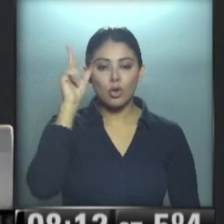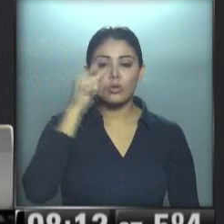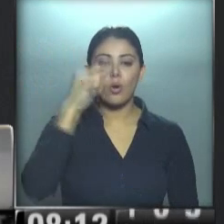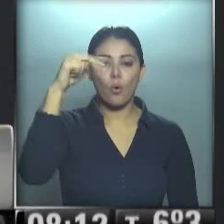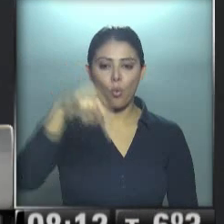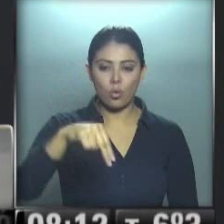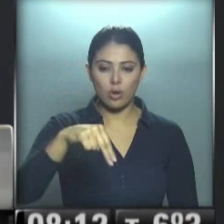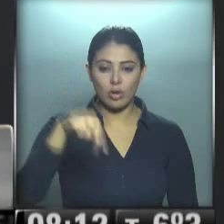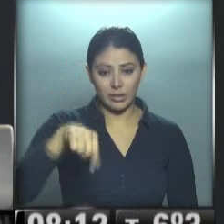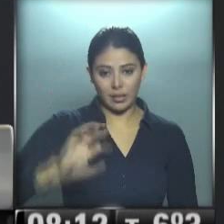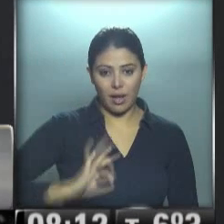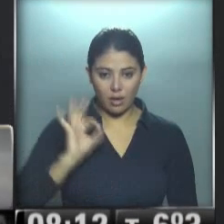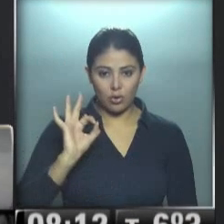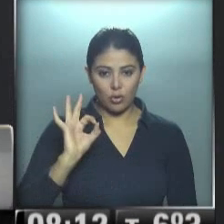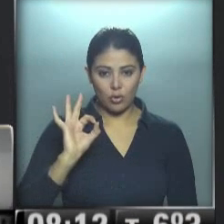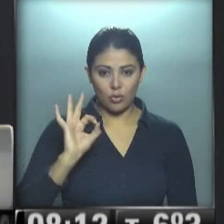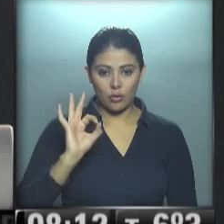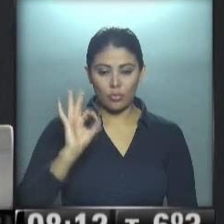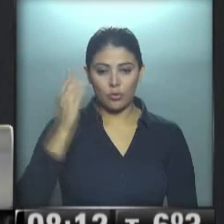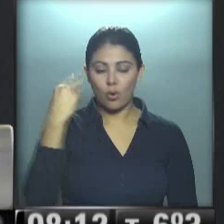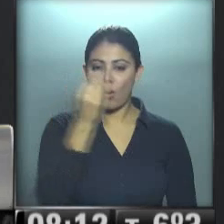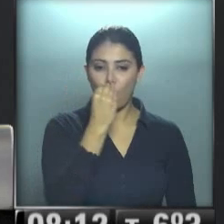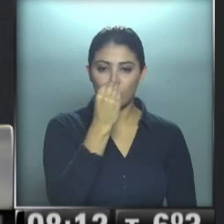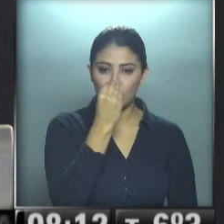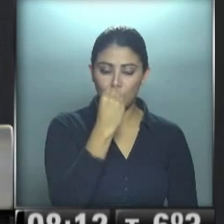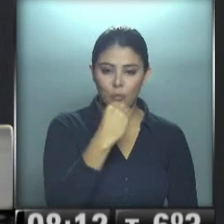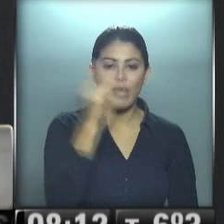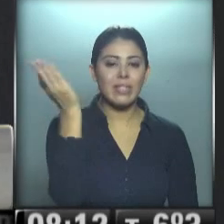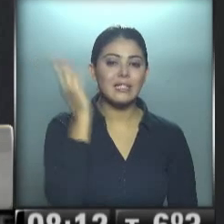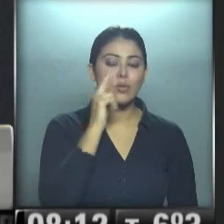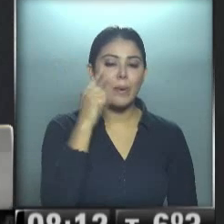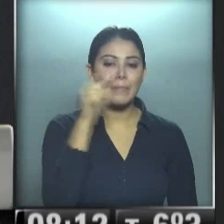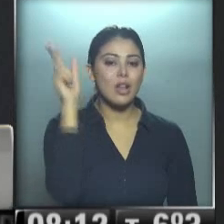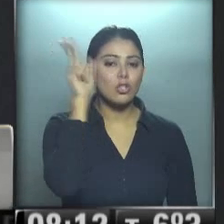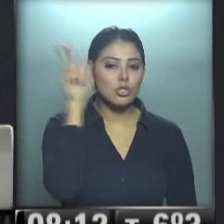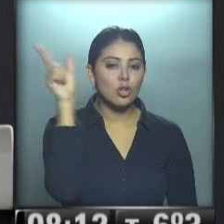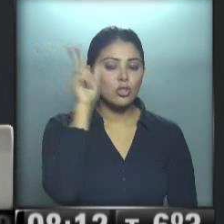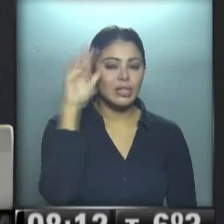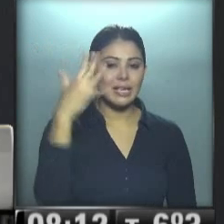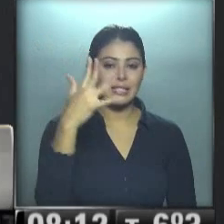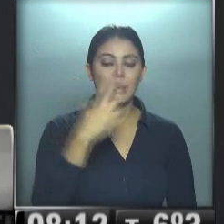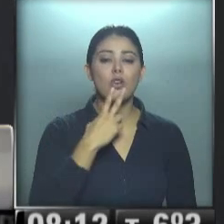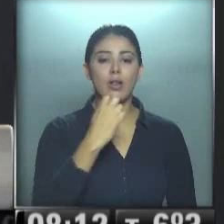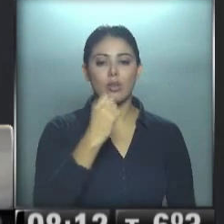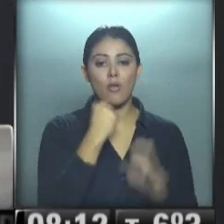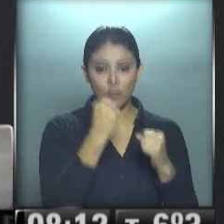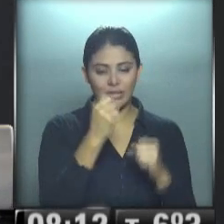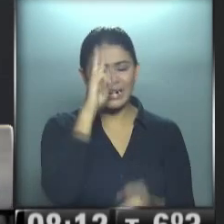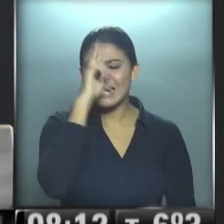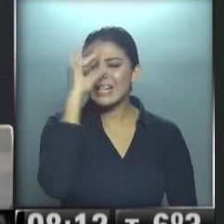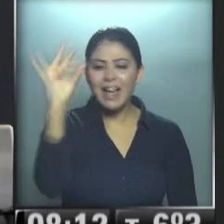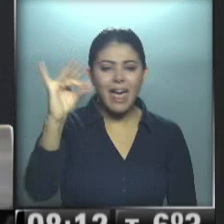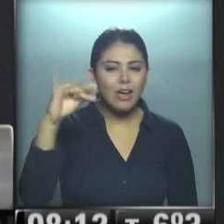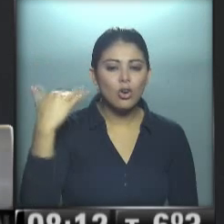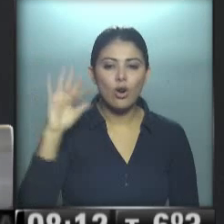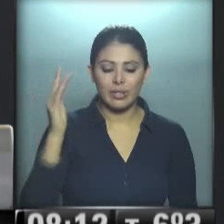del corriente año se experimento un consumo de 19 mil 885 megavatios es récord para